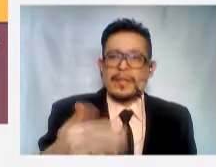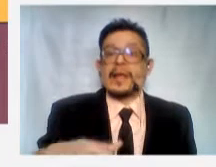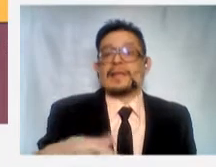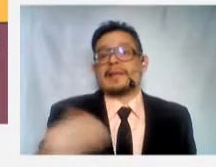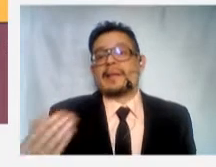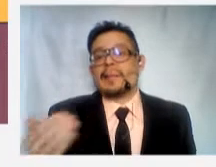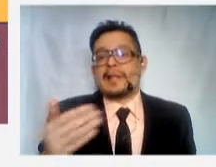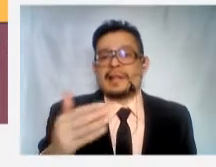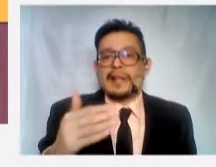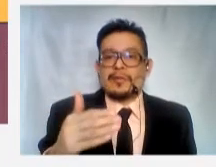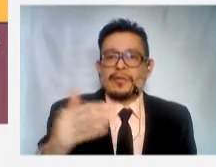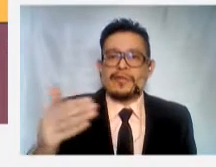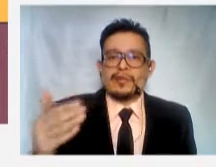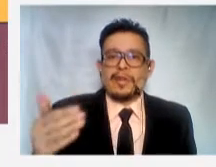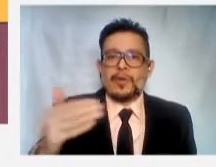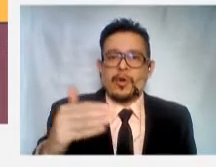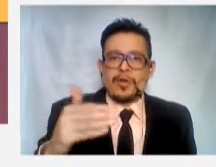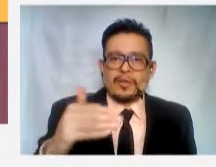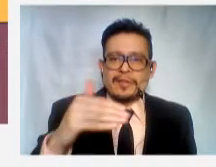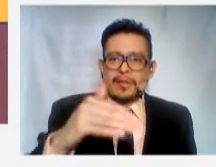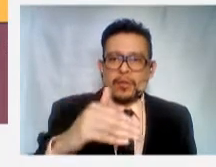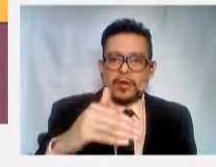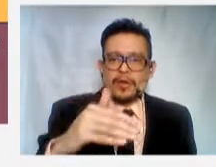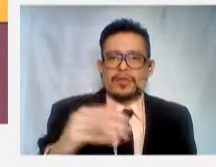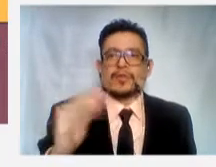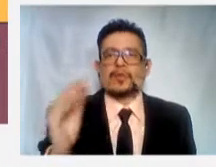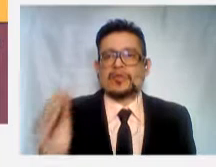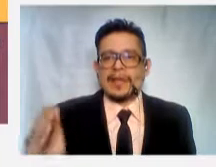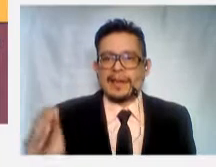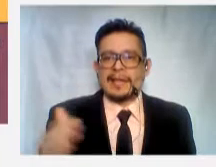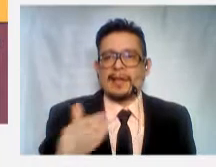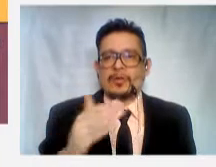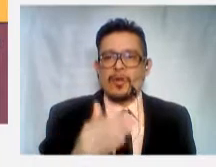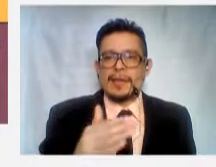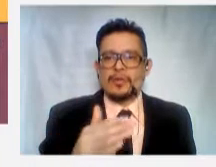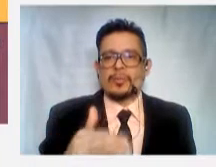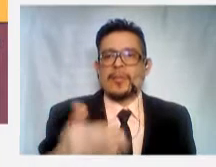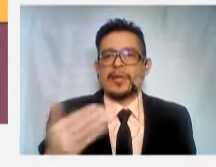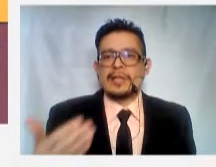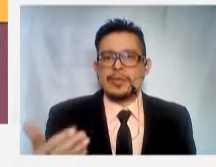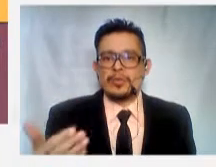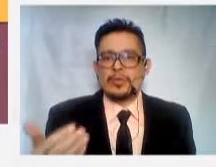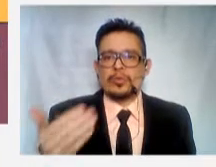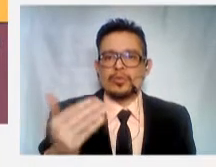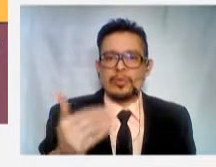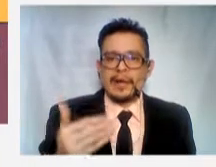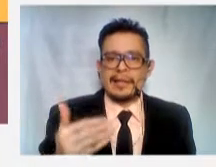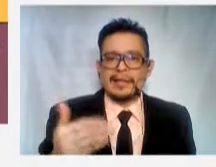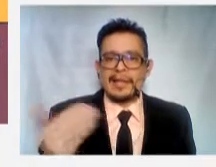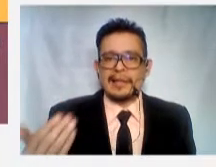se establece por la interacción de factores biológicos psicológicos sociales económicos políticos